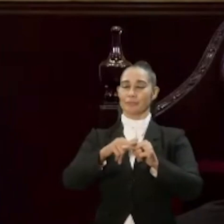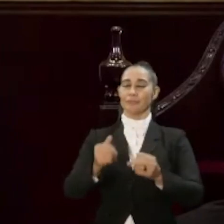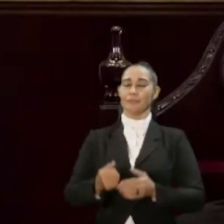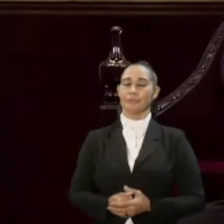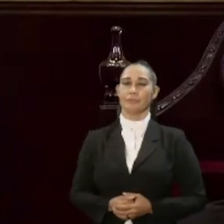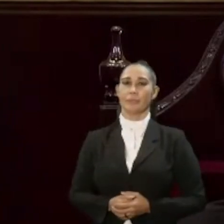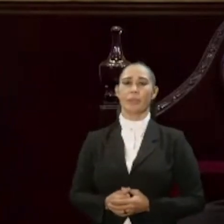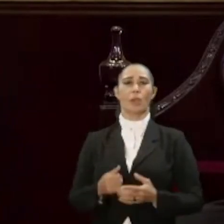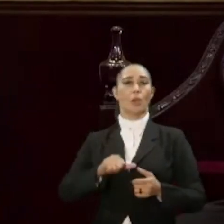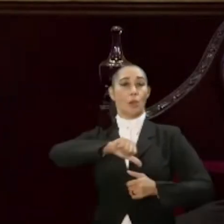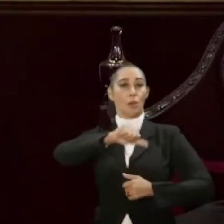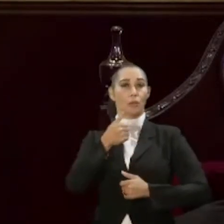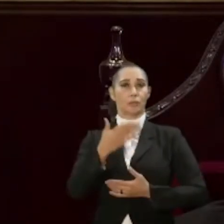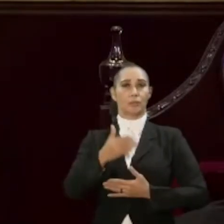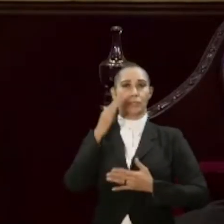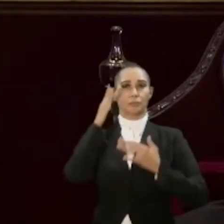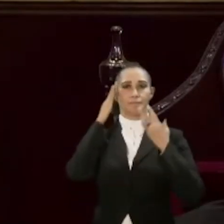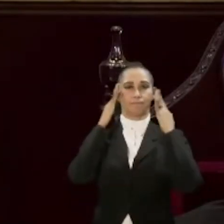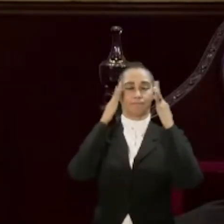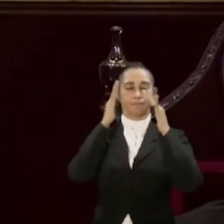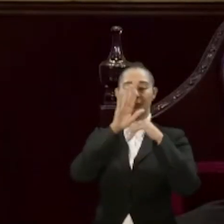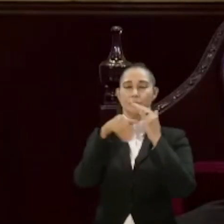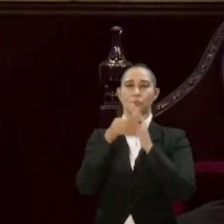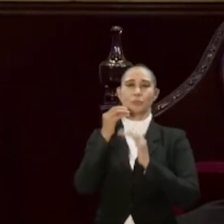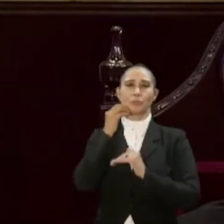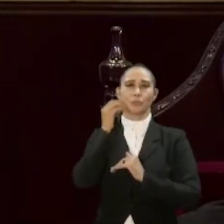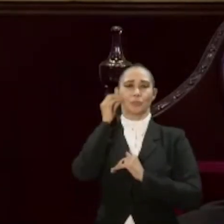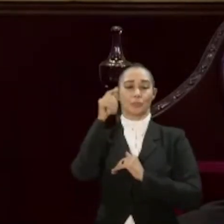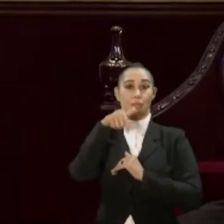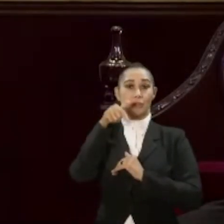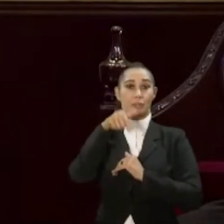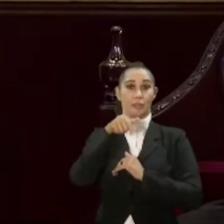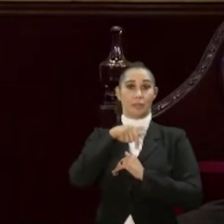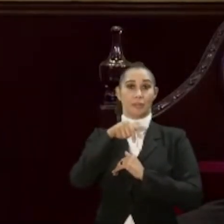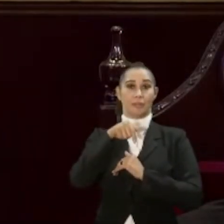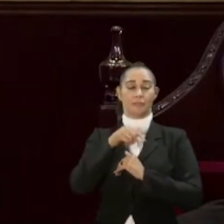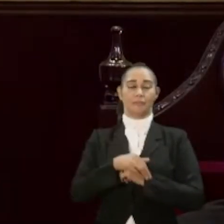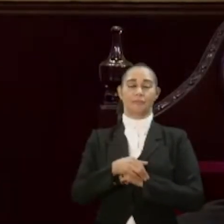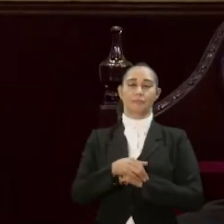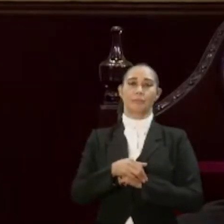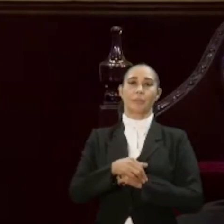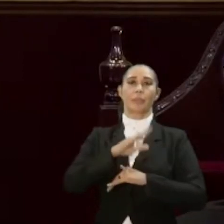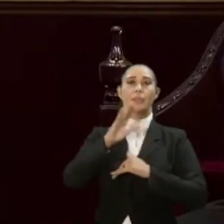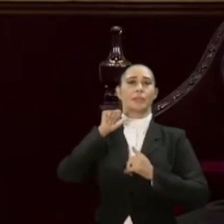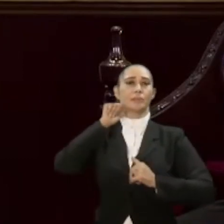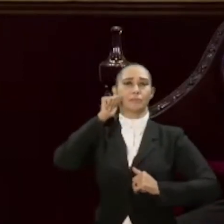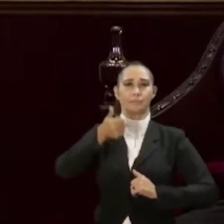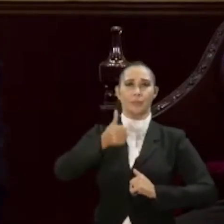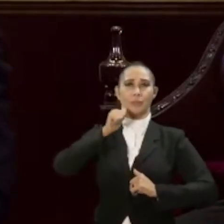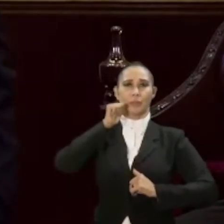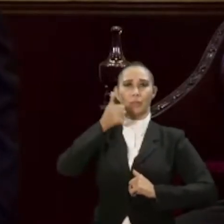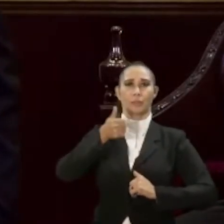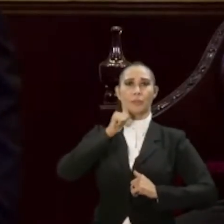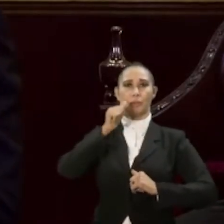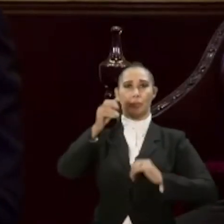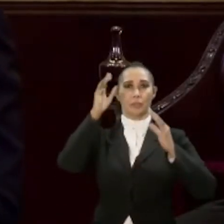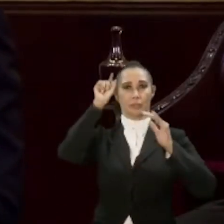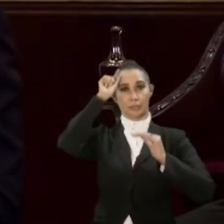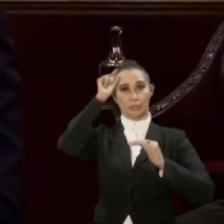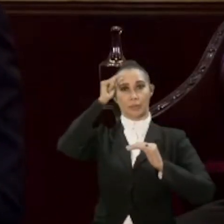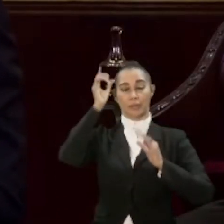asunto que preocupa a cada hogar dominicano y que ocupa cada día al gobierno es la